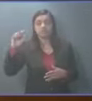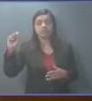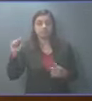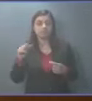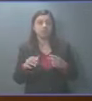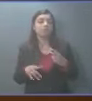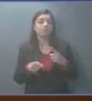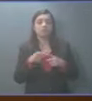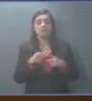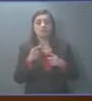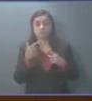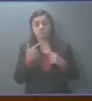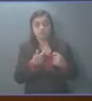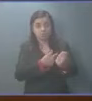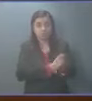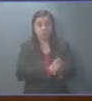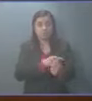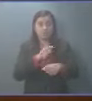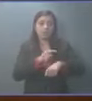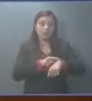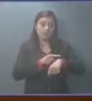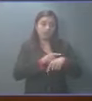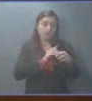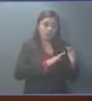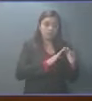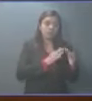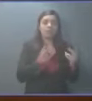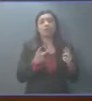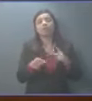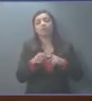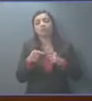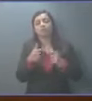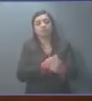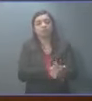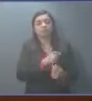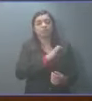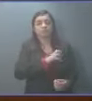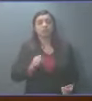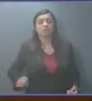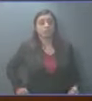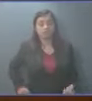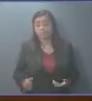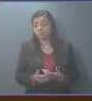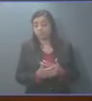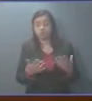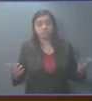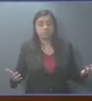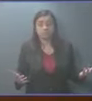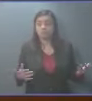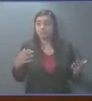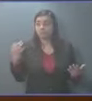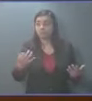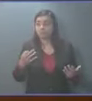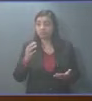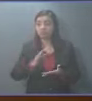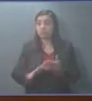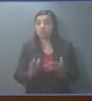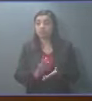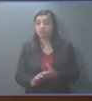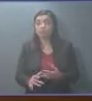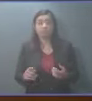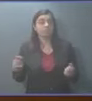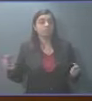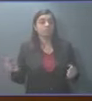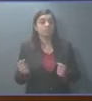Social, más los hospitales temporales, más el Hospital El Salvador, etcétera. Es decir, se tuvieron que comprar cientos